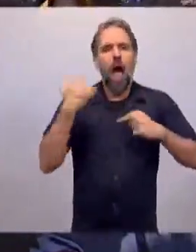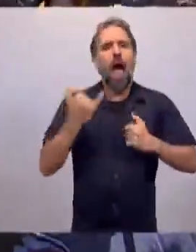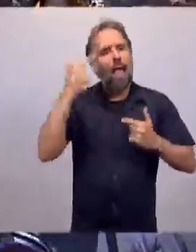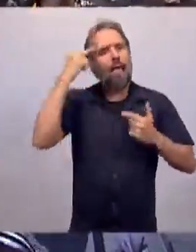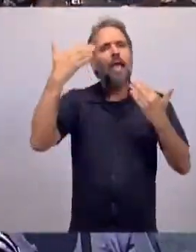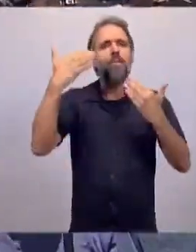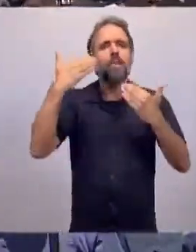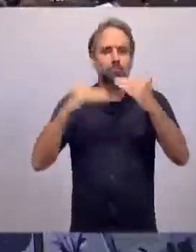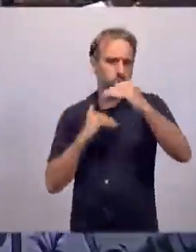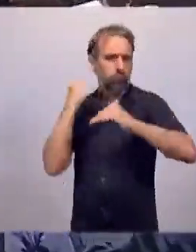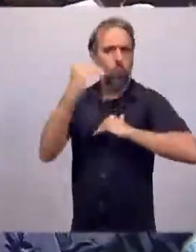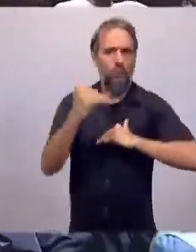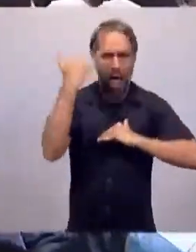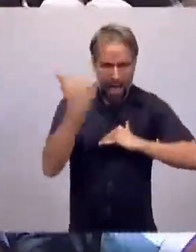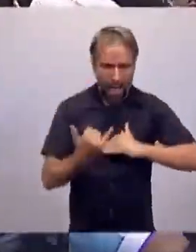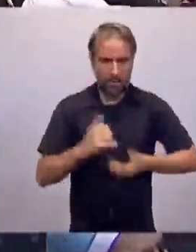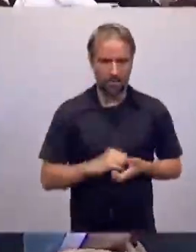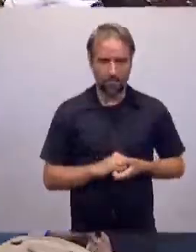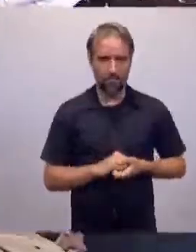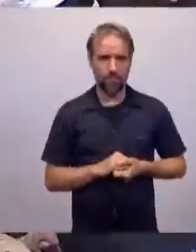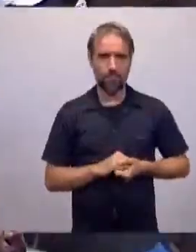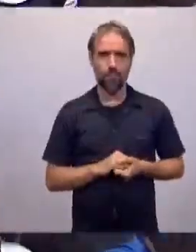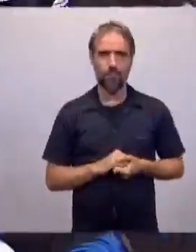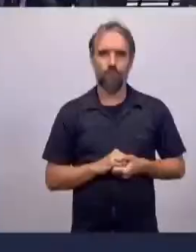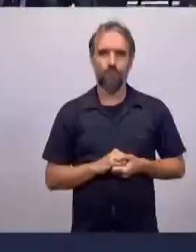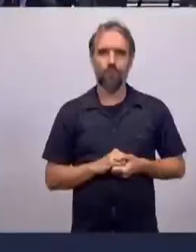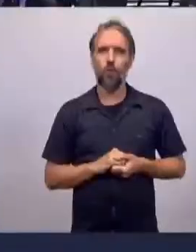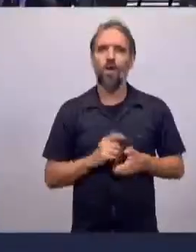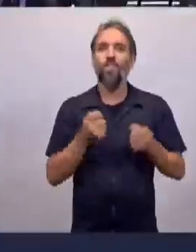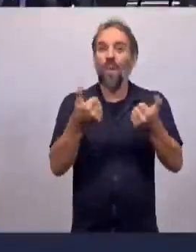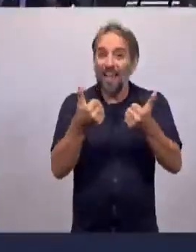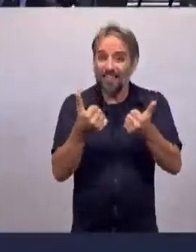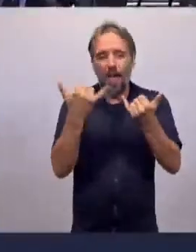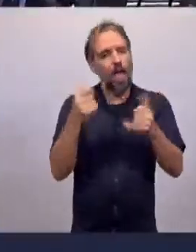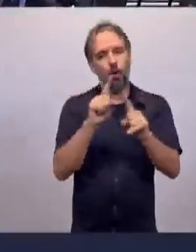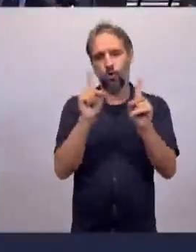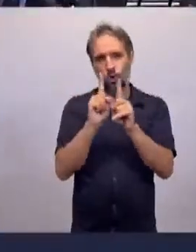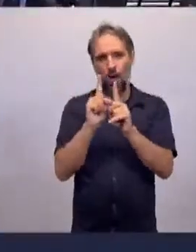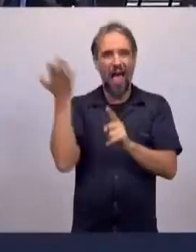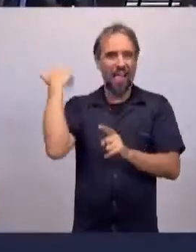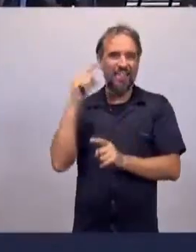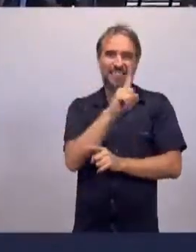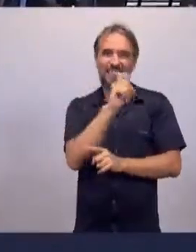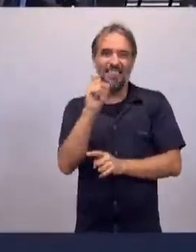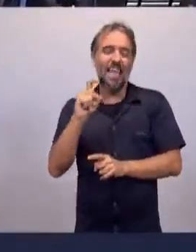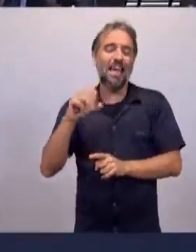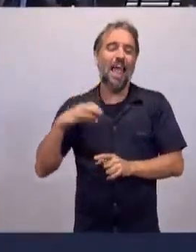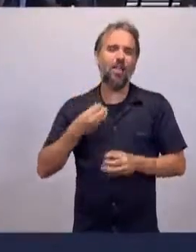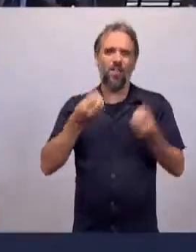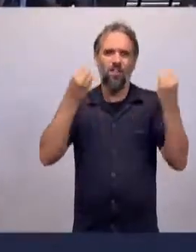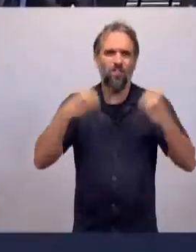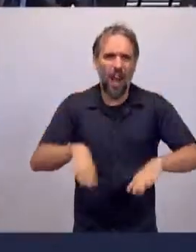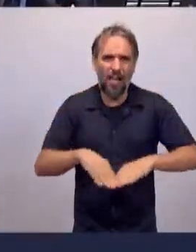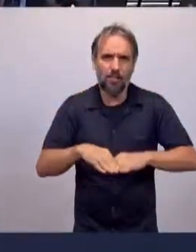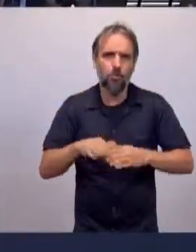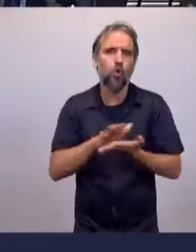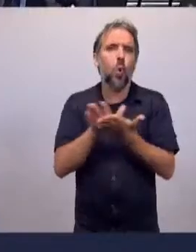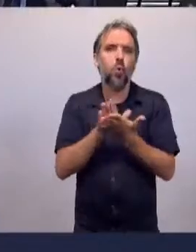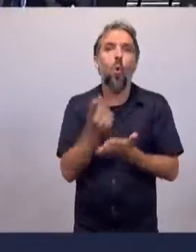para superarlos. No va a ser fácil, 100 años de fracaso no se deshacen en un